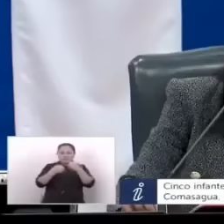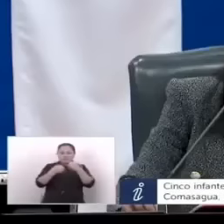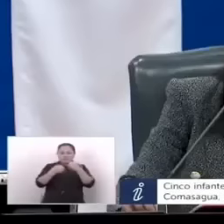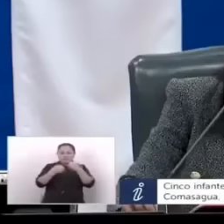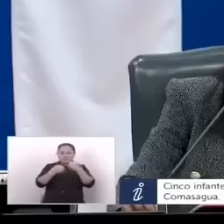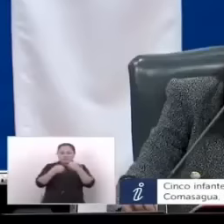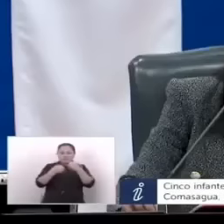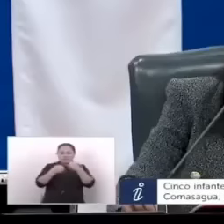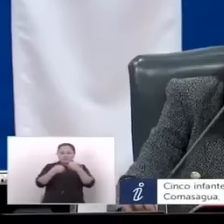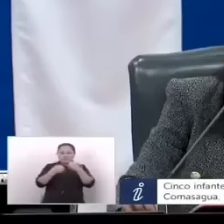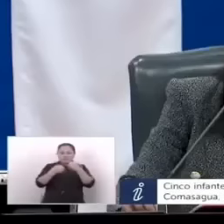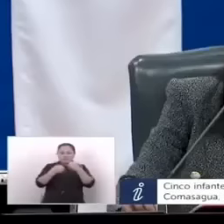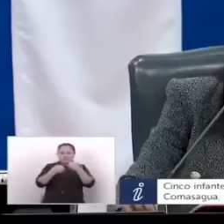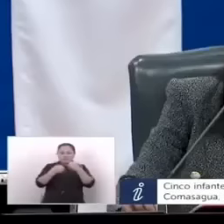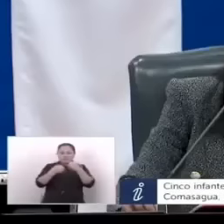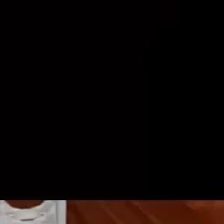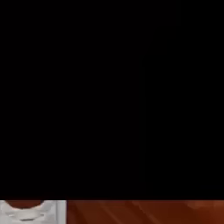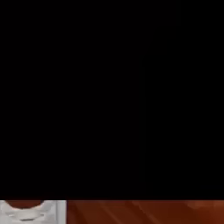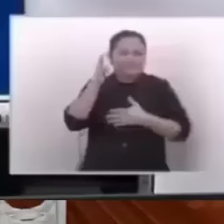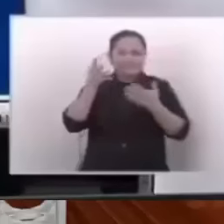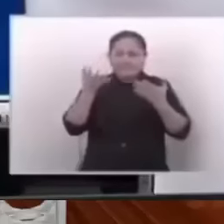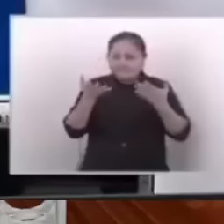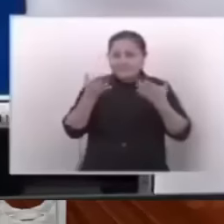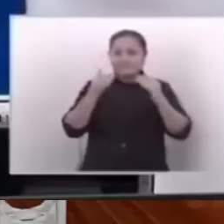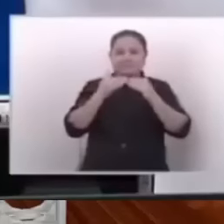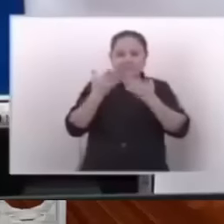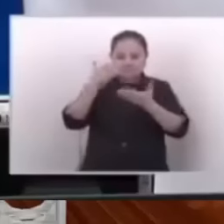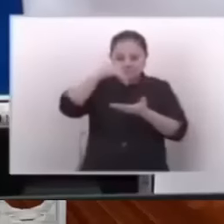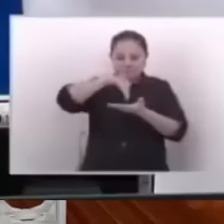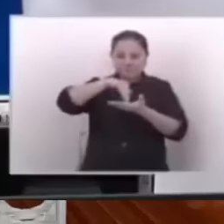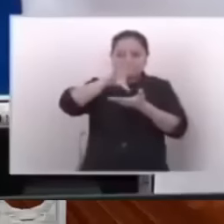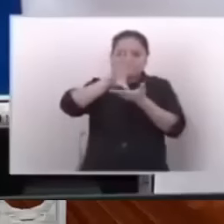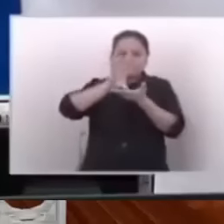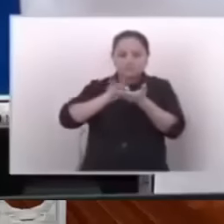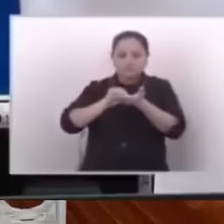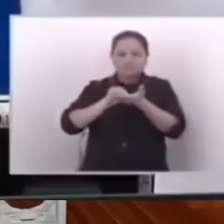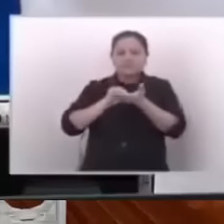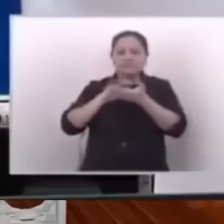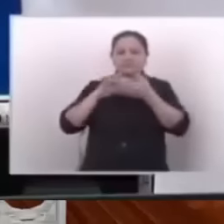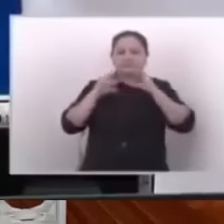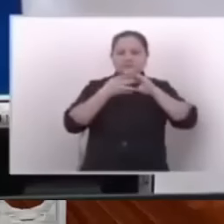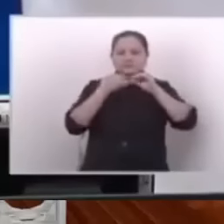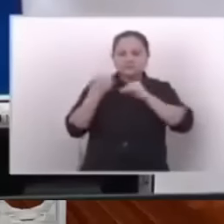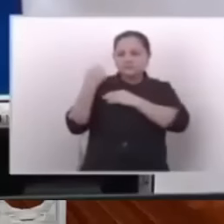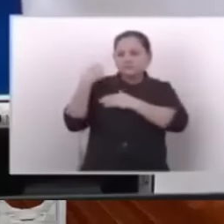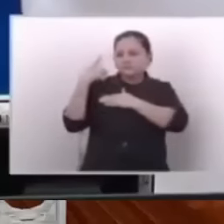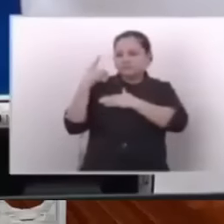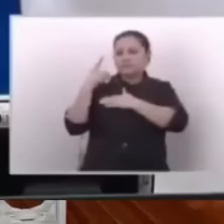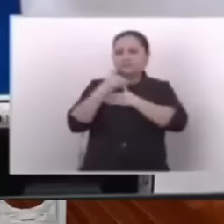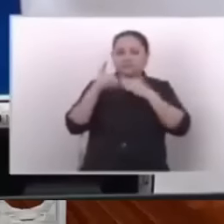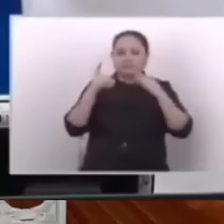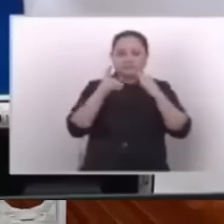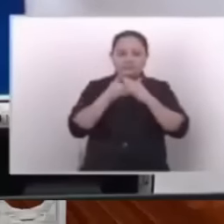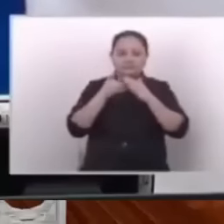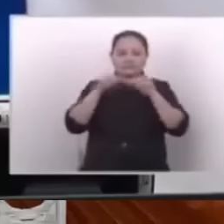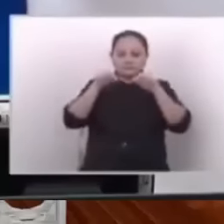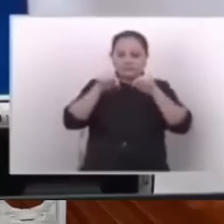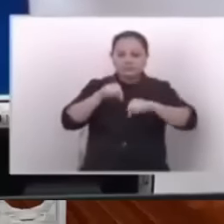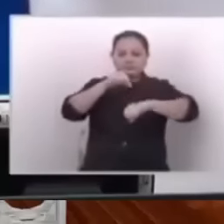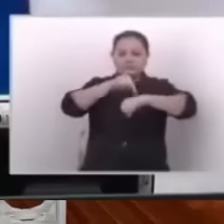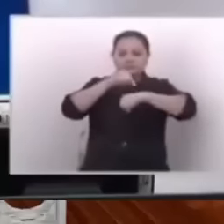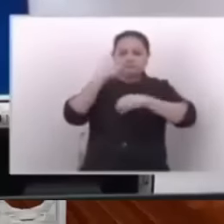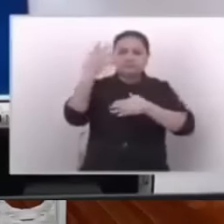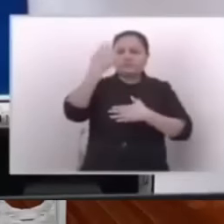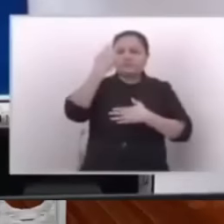criticando en vez de estar ayudando? Voy a retomar lo que acaba de decir la diputada que me antecedió. Este es un momento